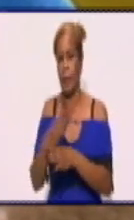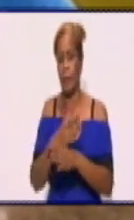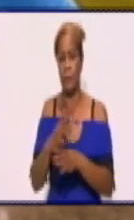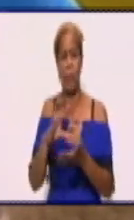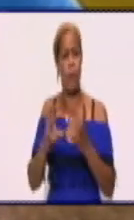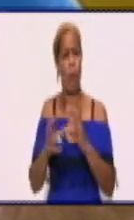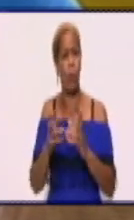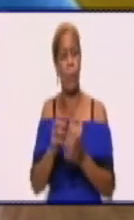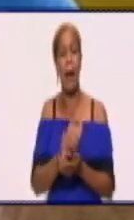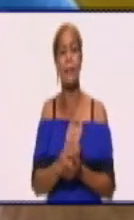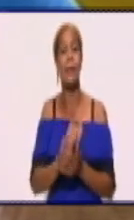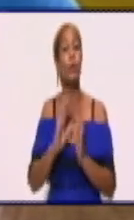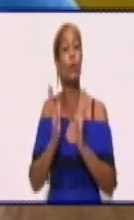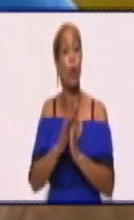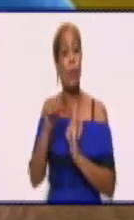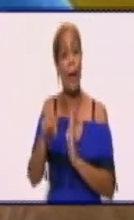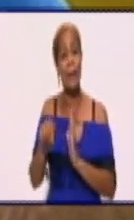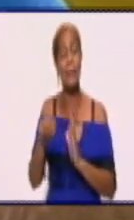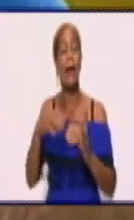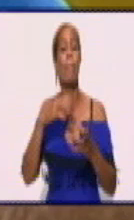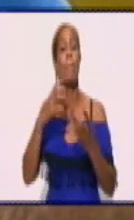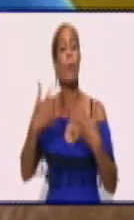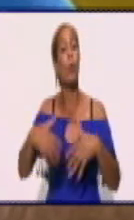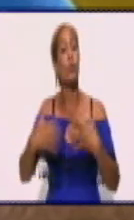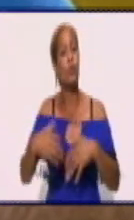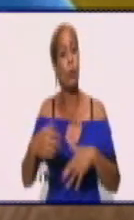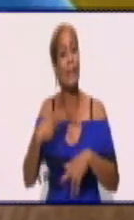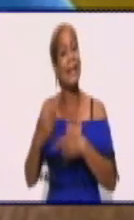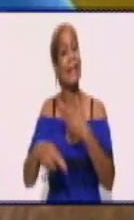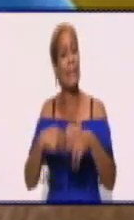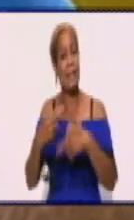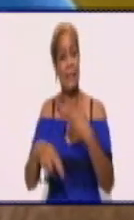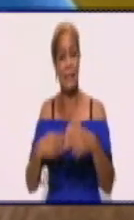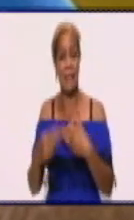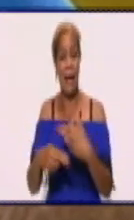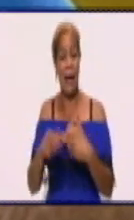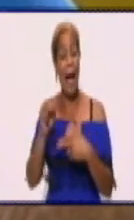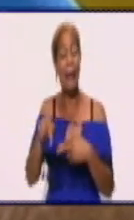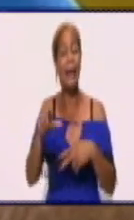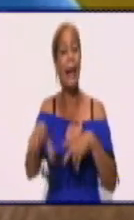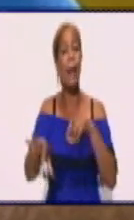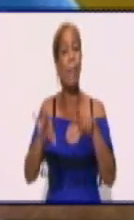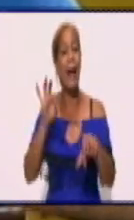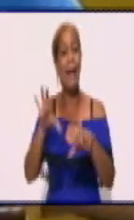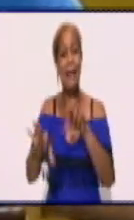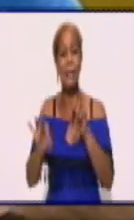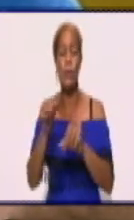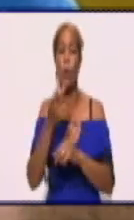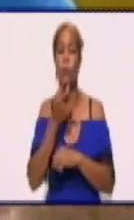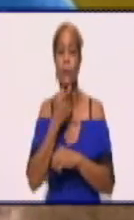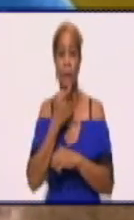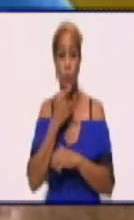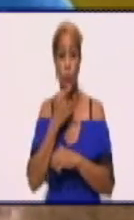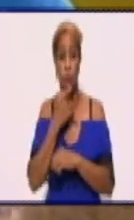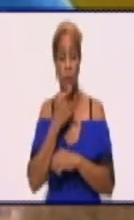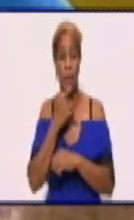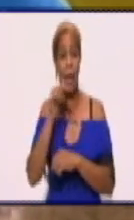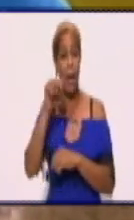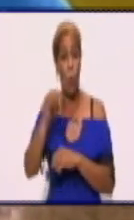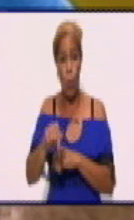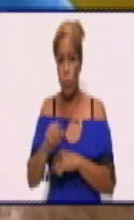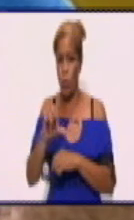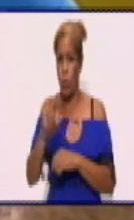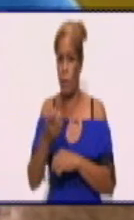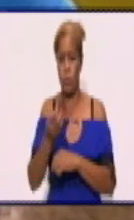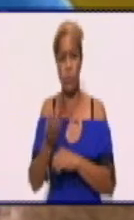chocolate. Todas esas producciones que se realizaban en el Palacio del Dulce, aun cuando hoy se nos aumente el consumo